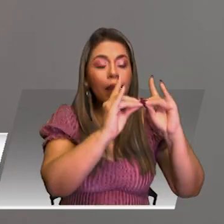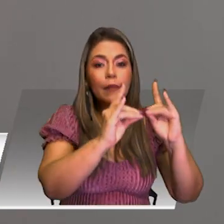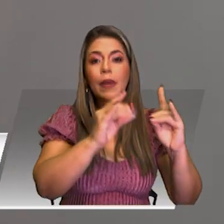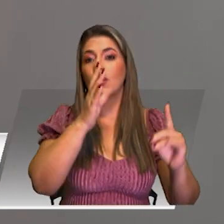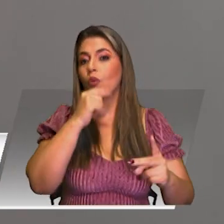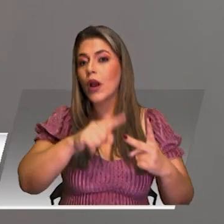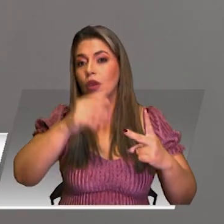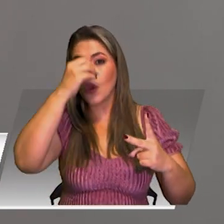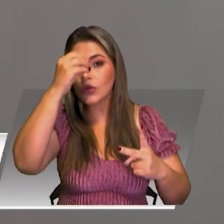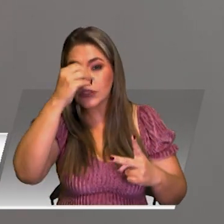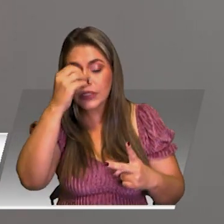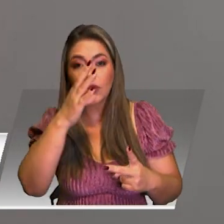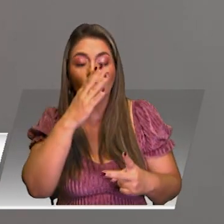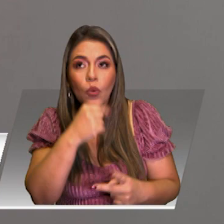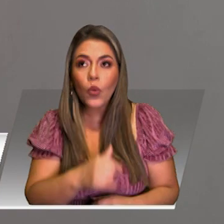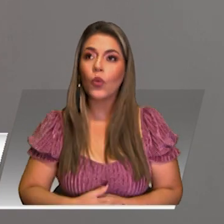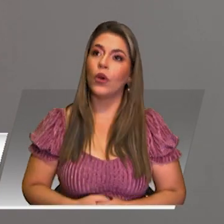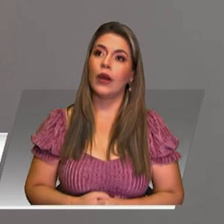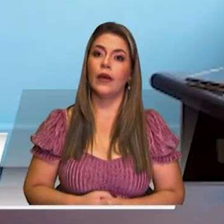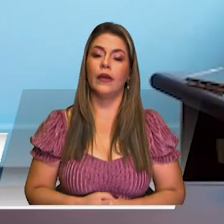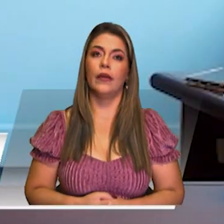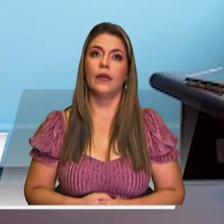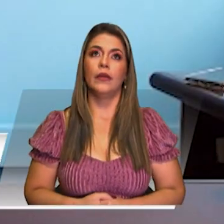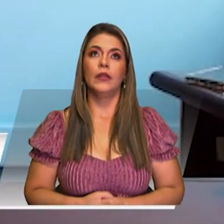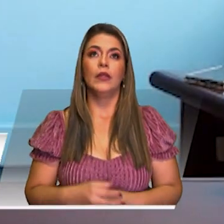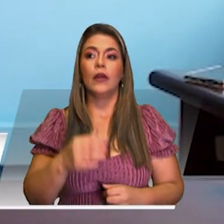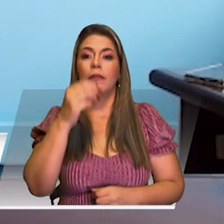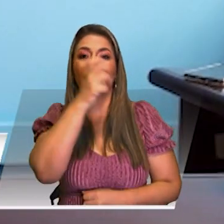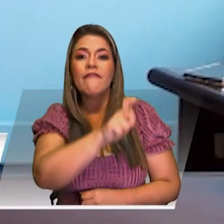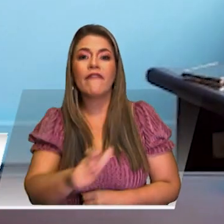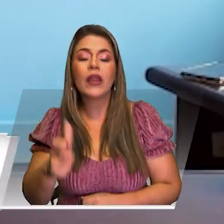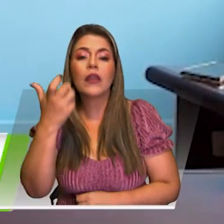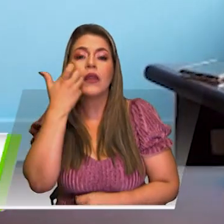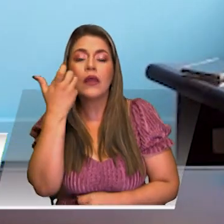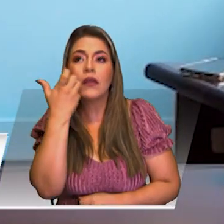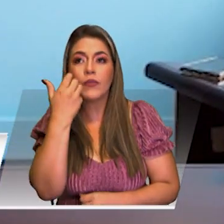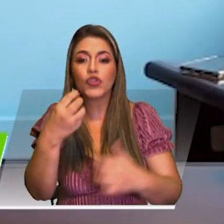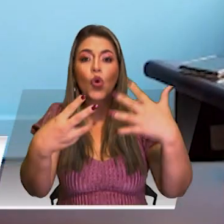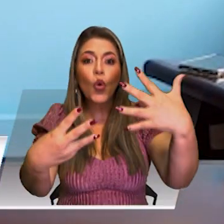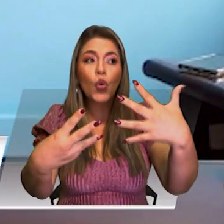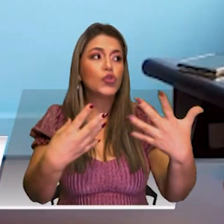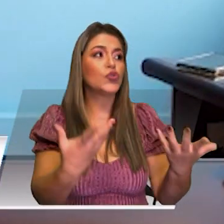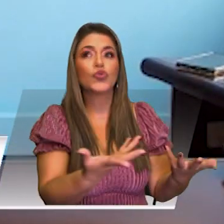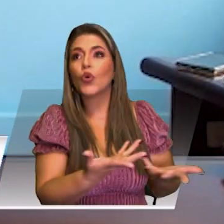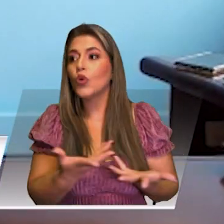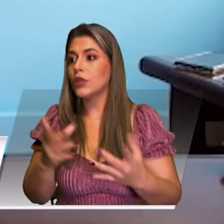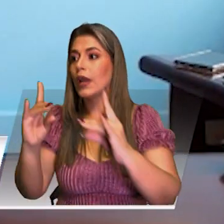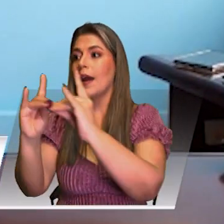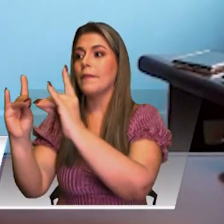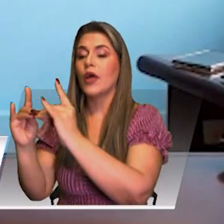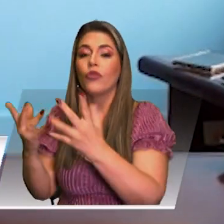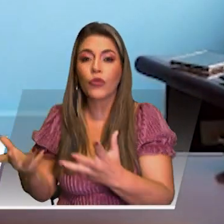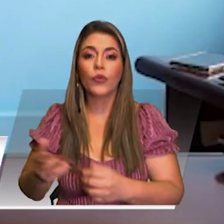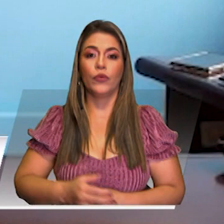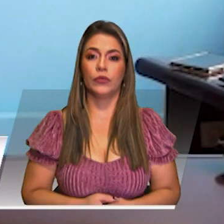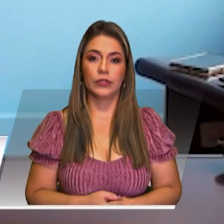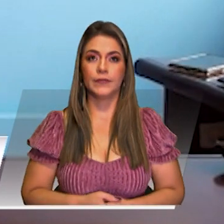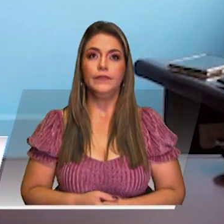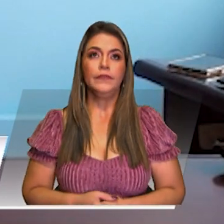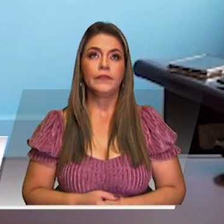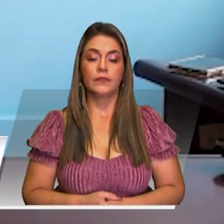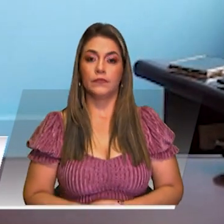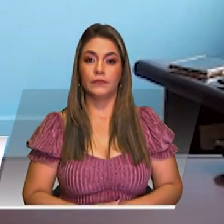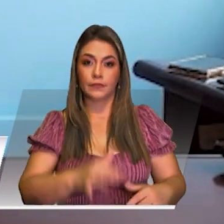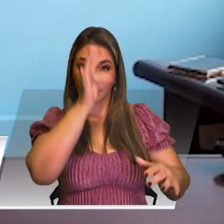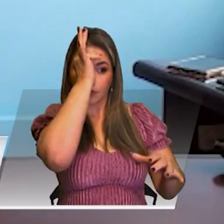tenemos 8 pacientes pendientes de remisión. Repletos, esta institución ya no tiene más camas, el